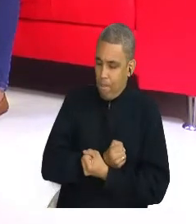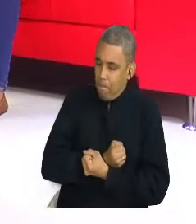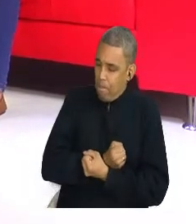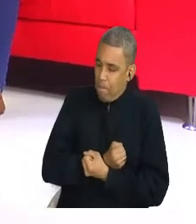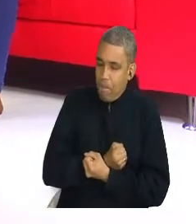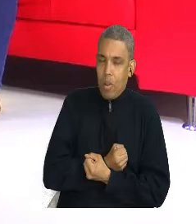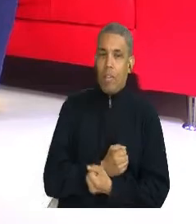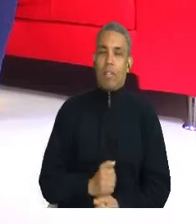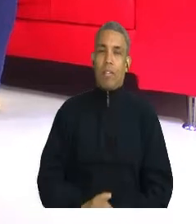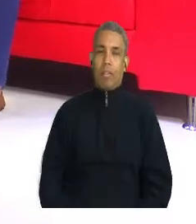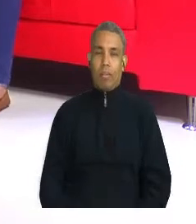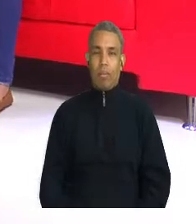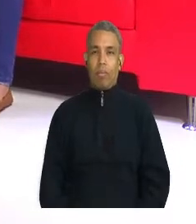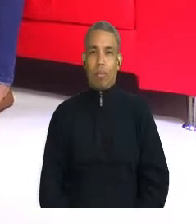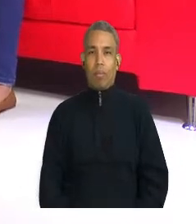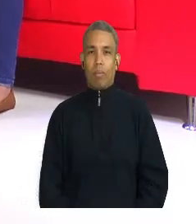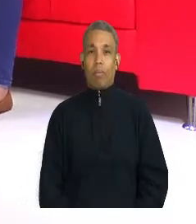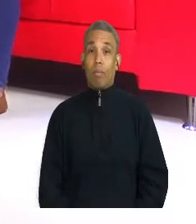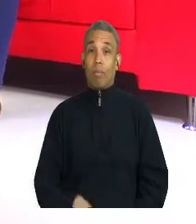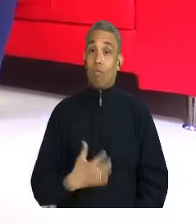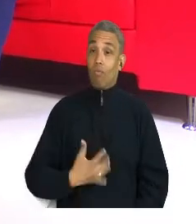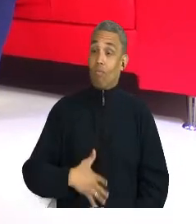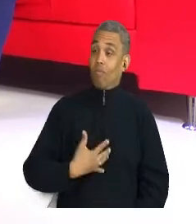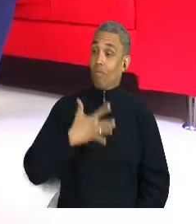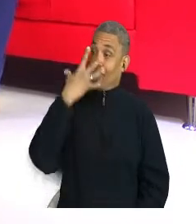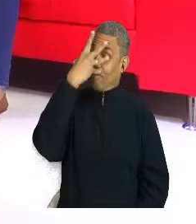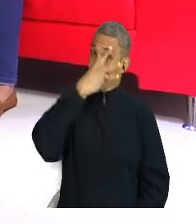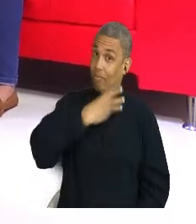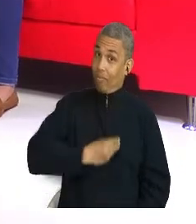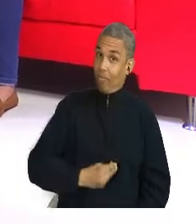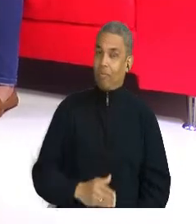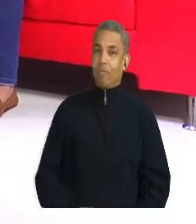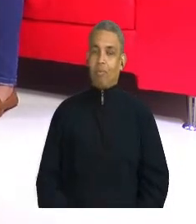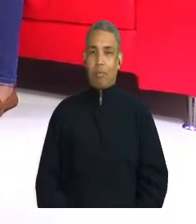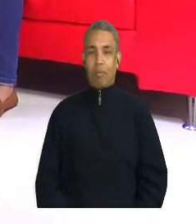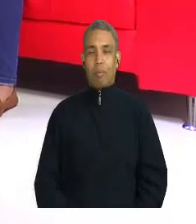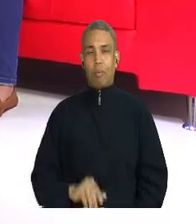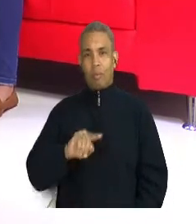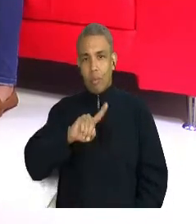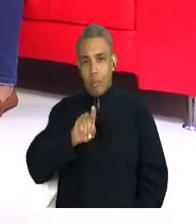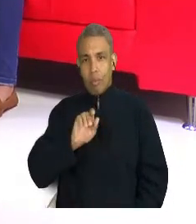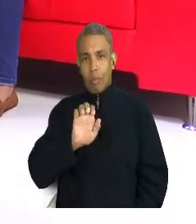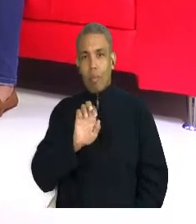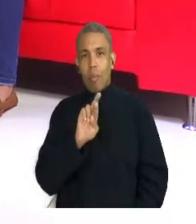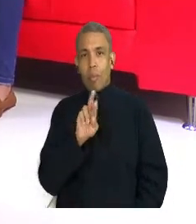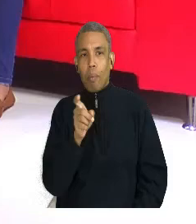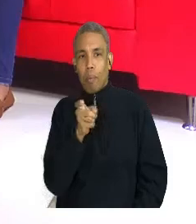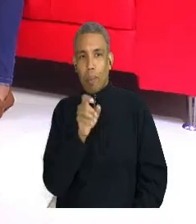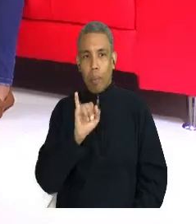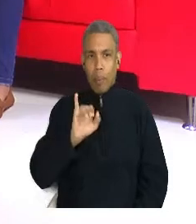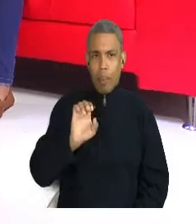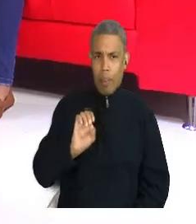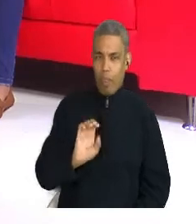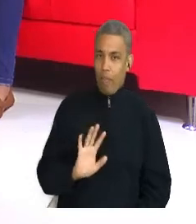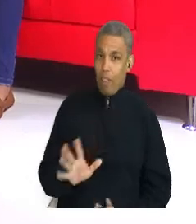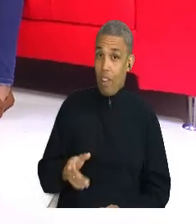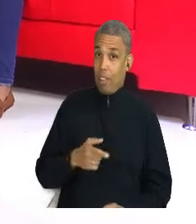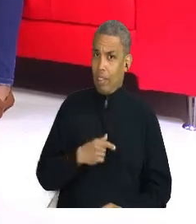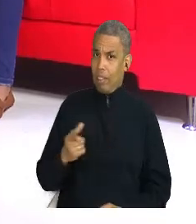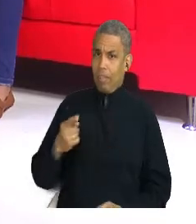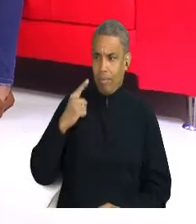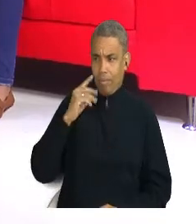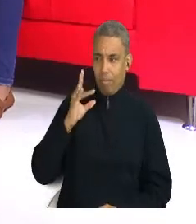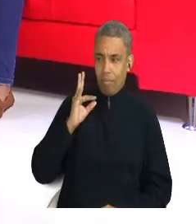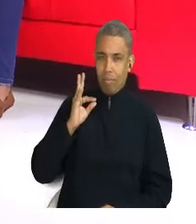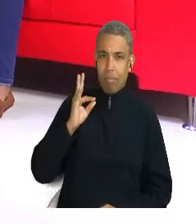la mujer. Buenísimo, buenísimo, buenísimo, Sergio. Bueno, ya escucharon a Sergio. Sergio, pero, o sea, eso,